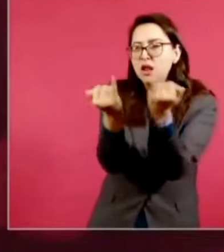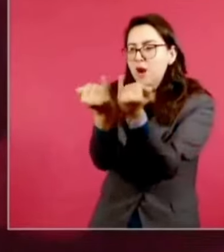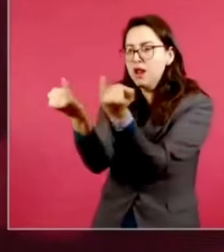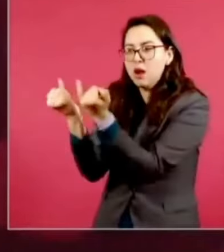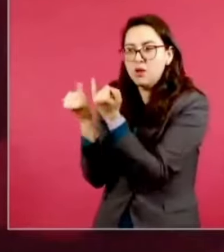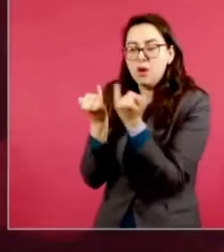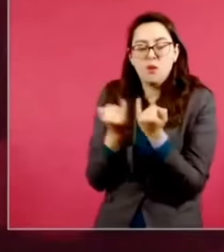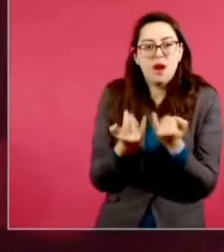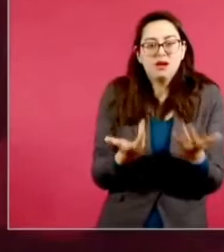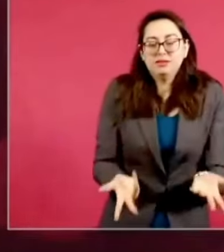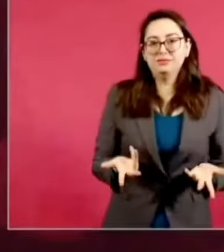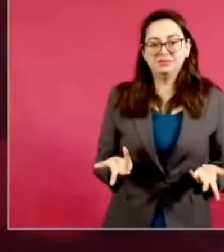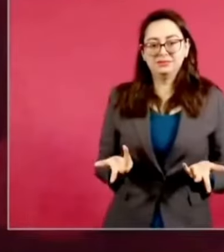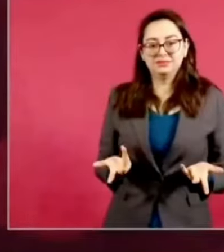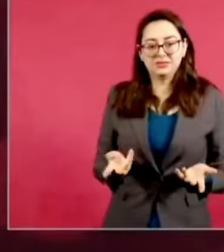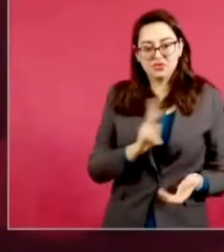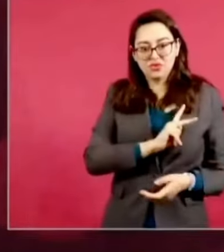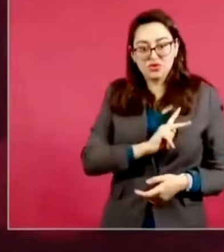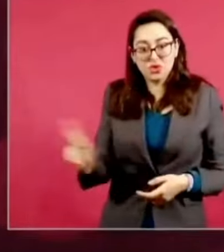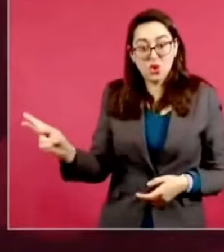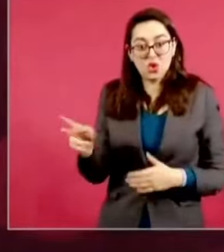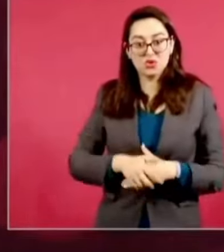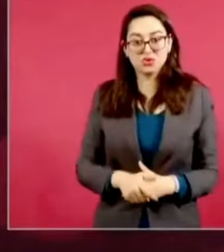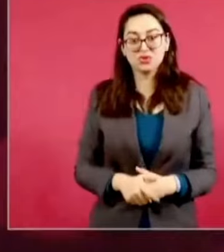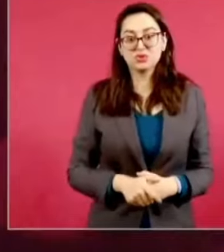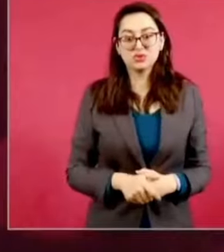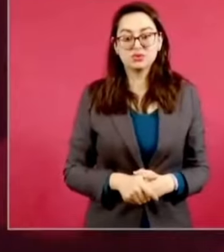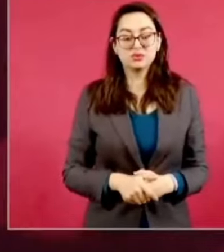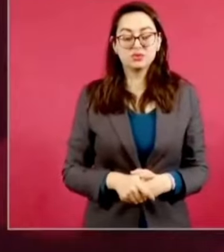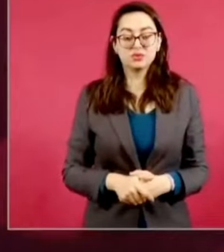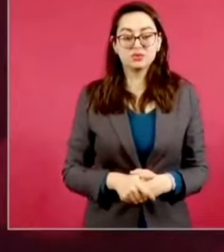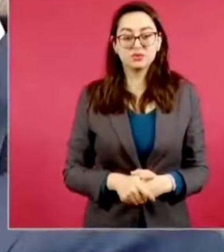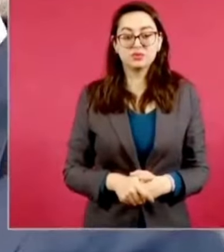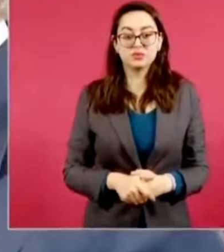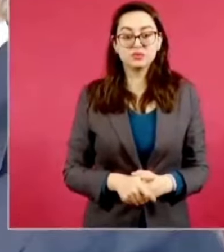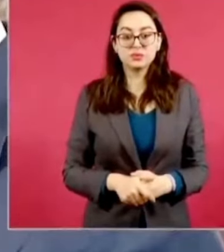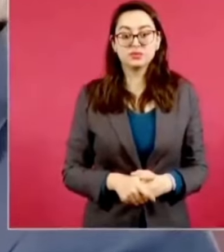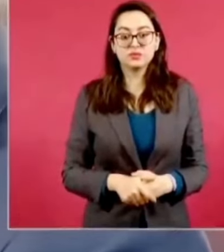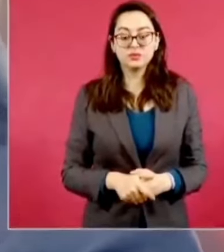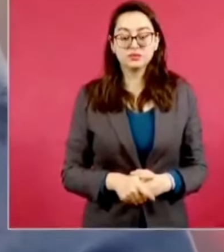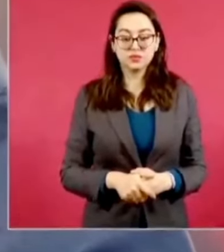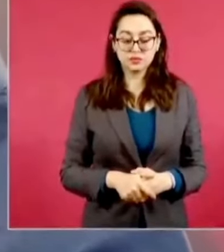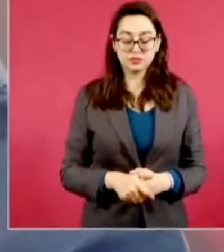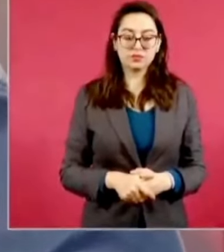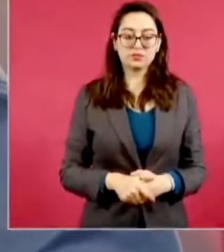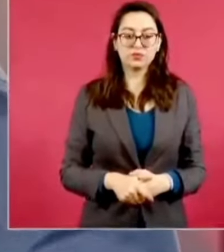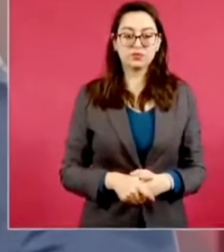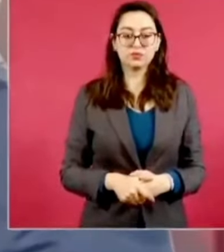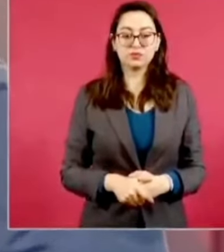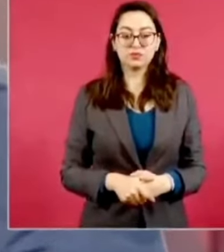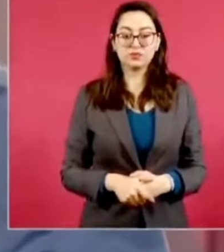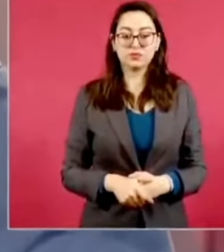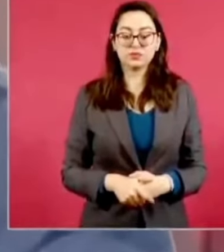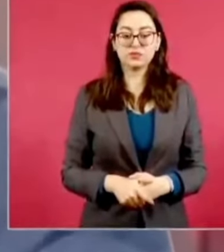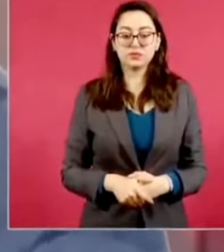En este caso que vimos de la droga y lo